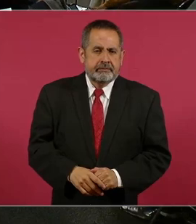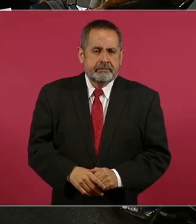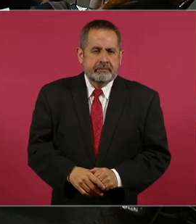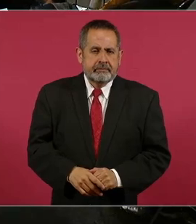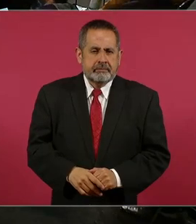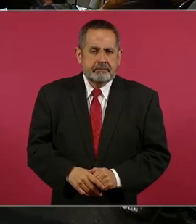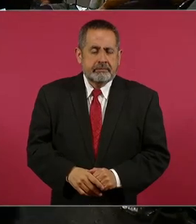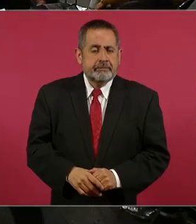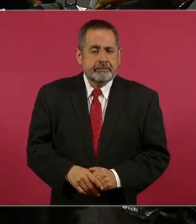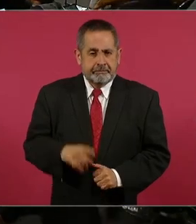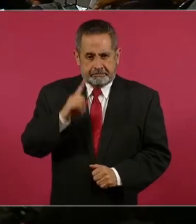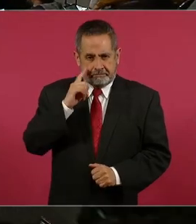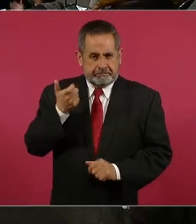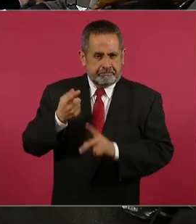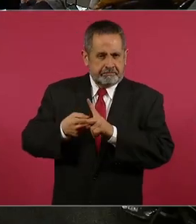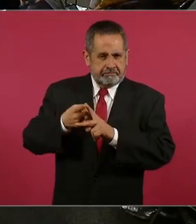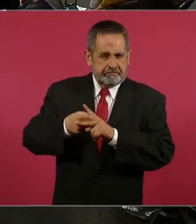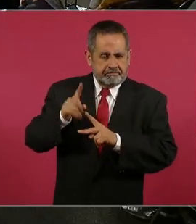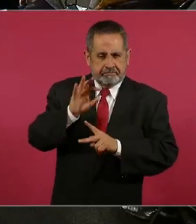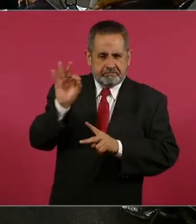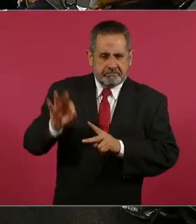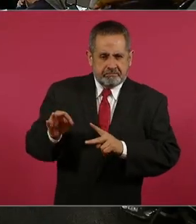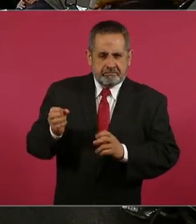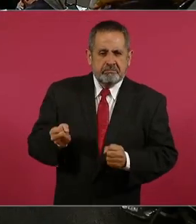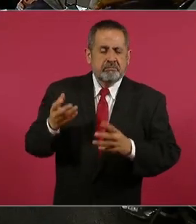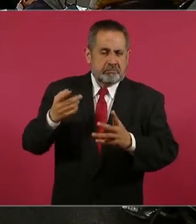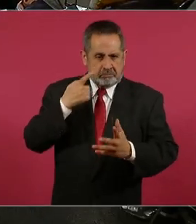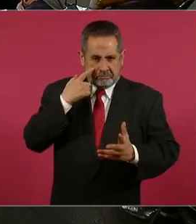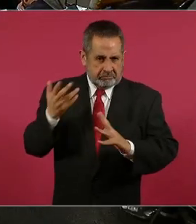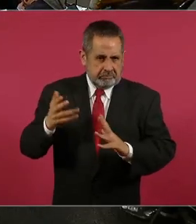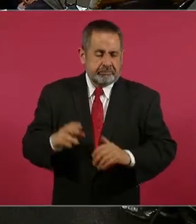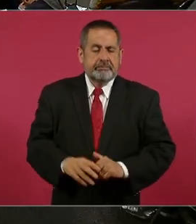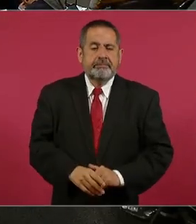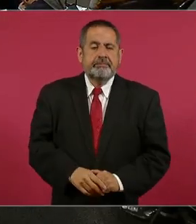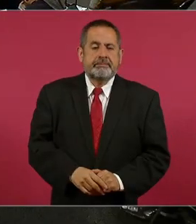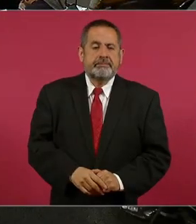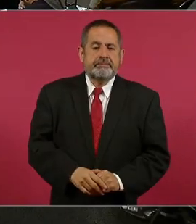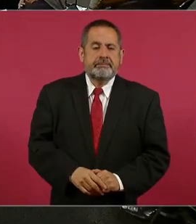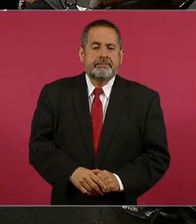este es el promedio de que traemos, ¿no?